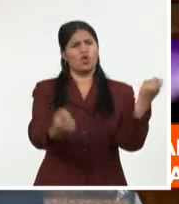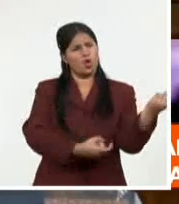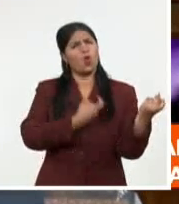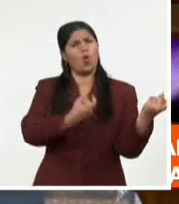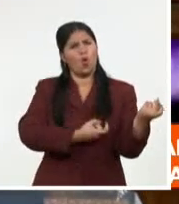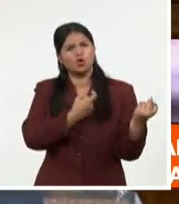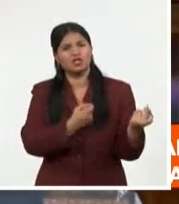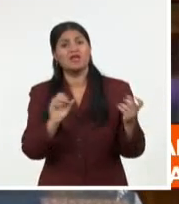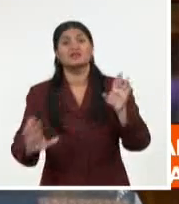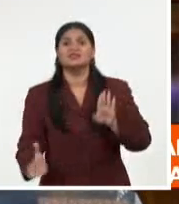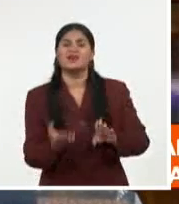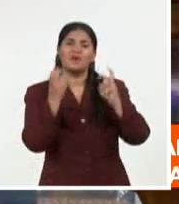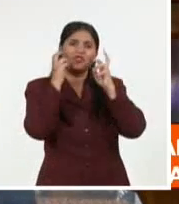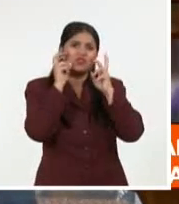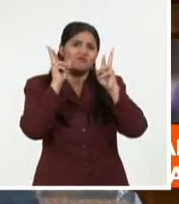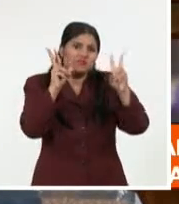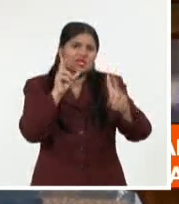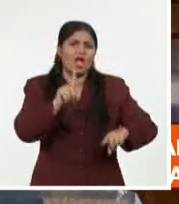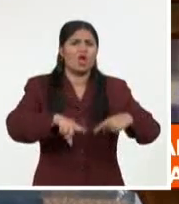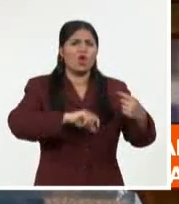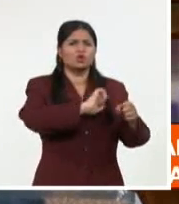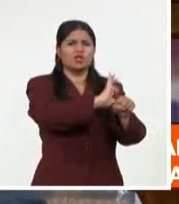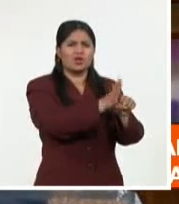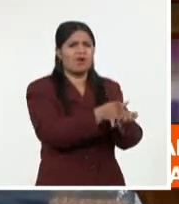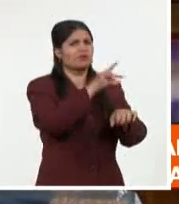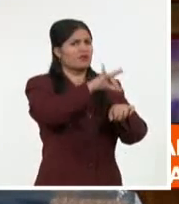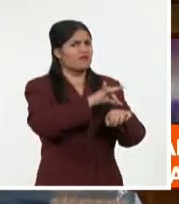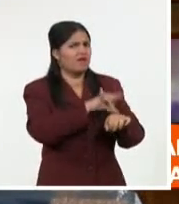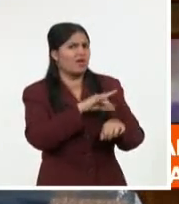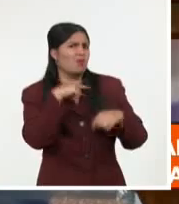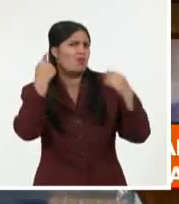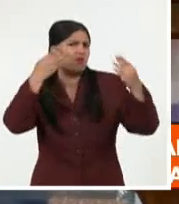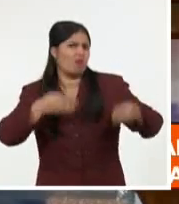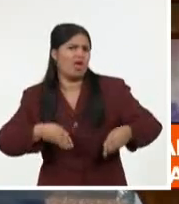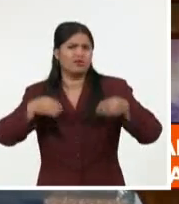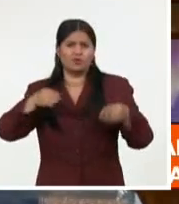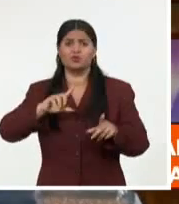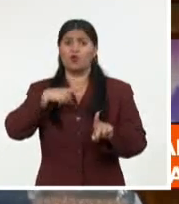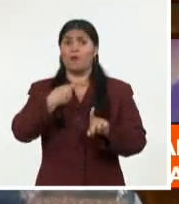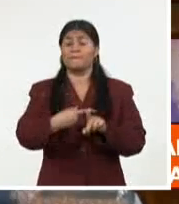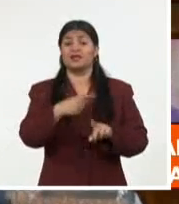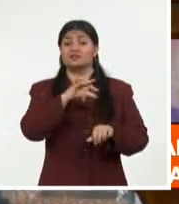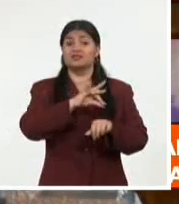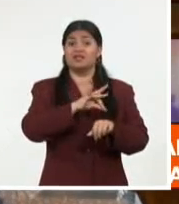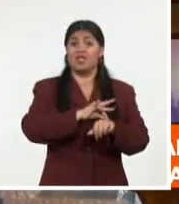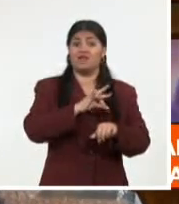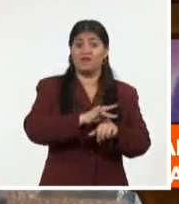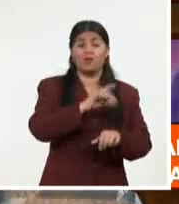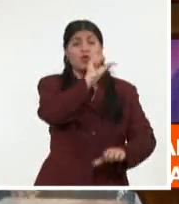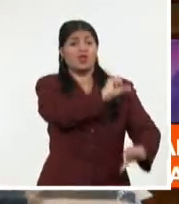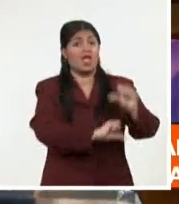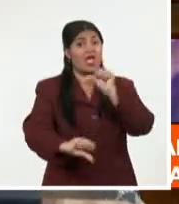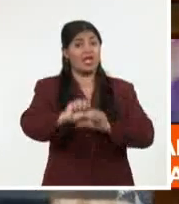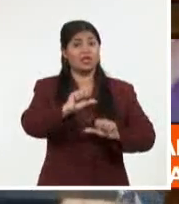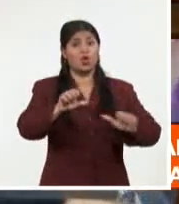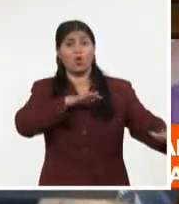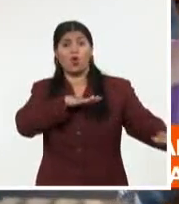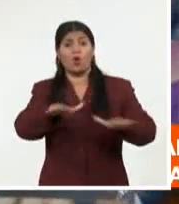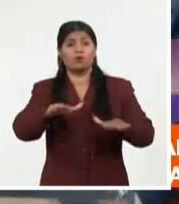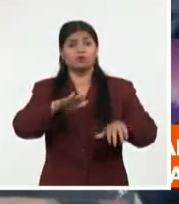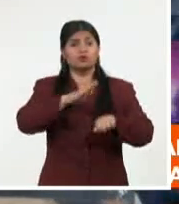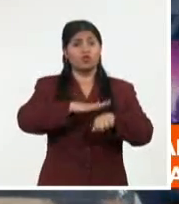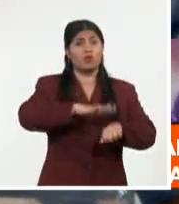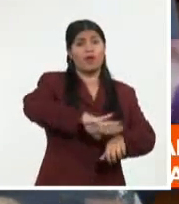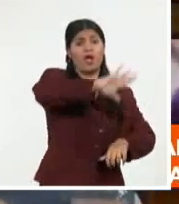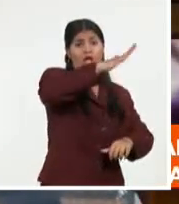la COVID-19 y en la atención a los afectados por la erupción del volcán de Azufrier en abril del pasado año.